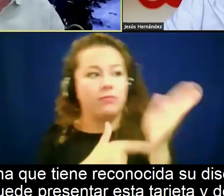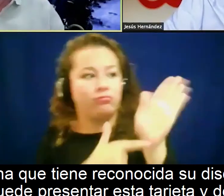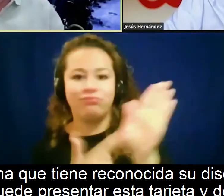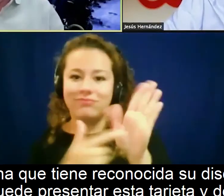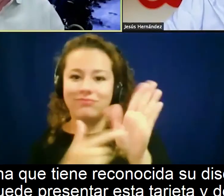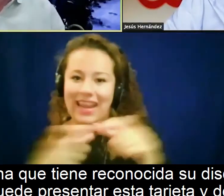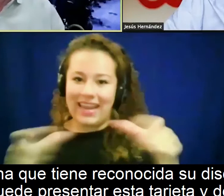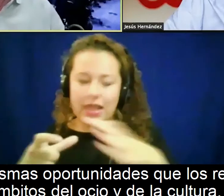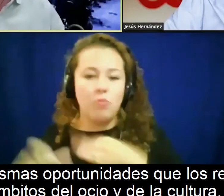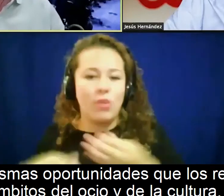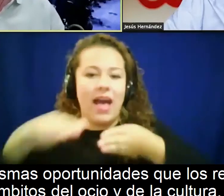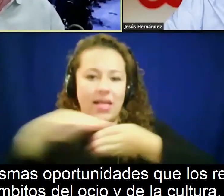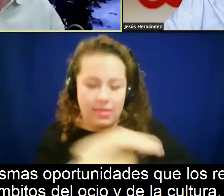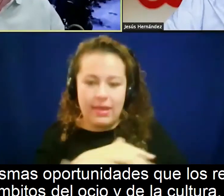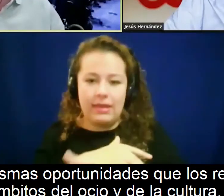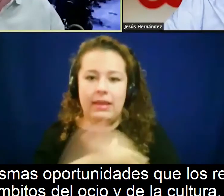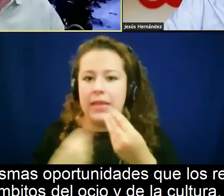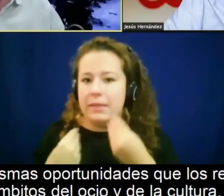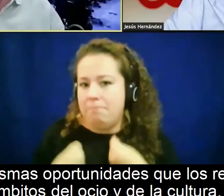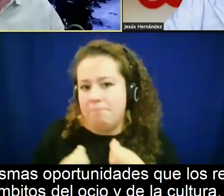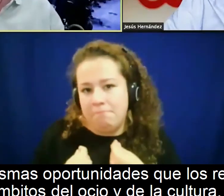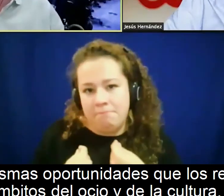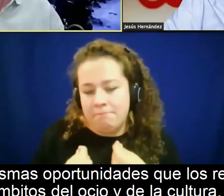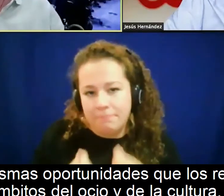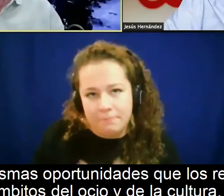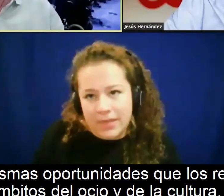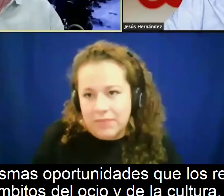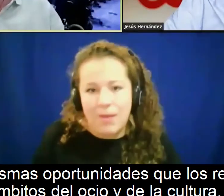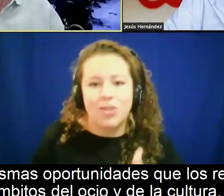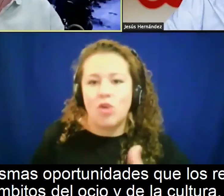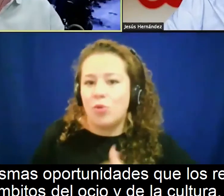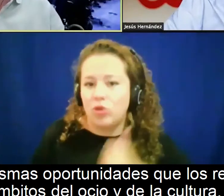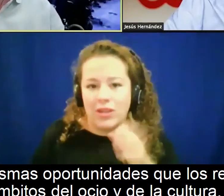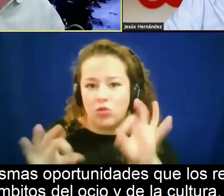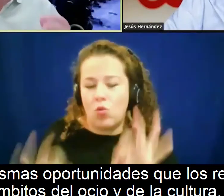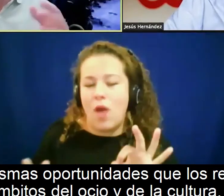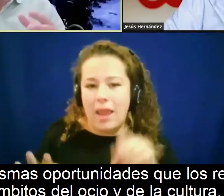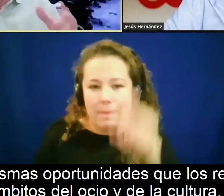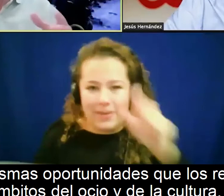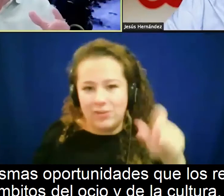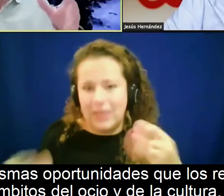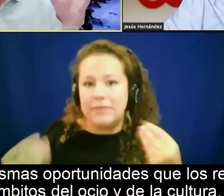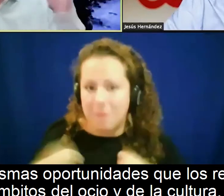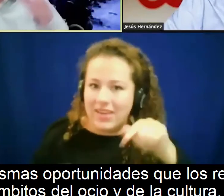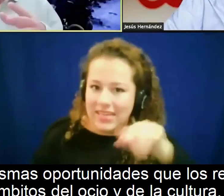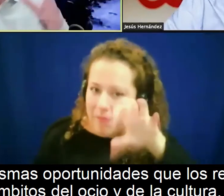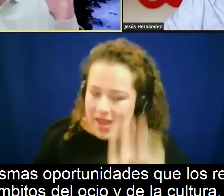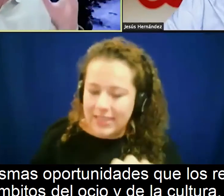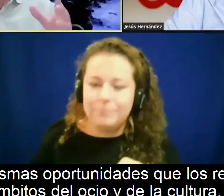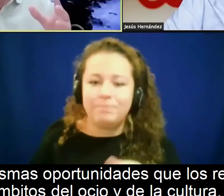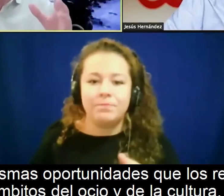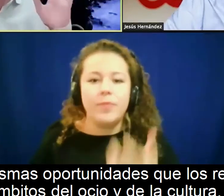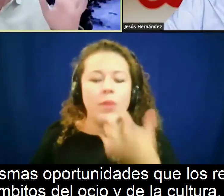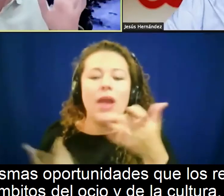poder acceder a las mismas, digamos, oportunidades que los residentes en los ámbitos del ocio,